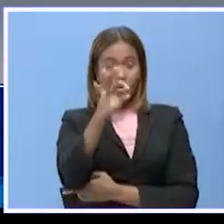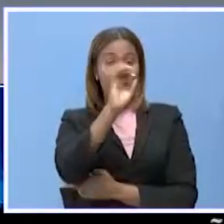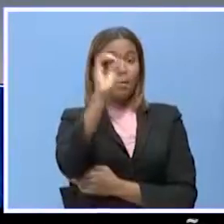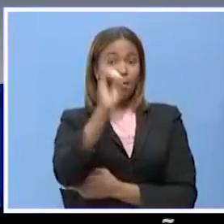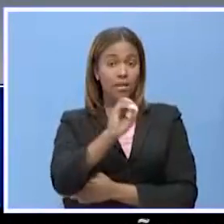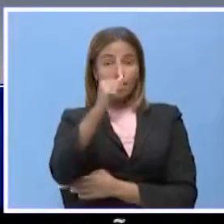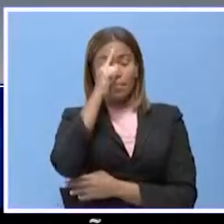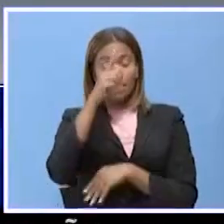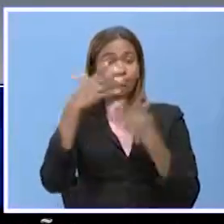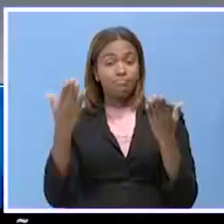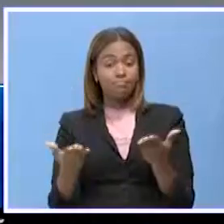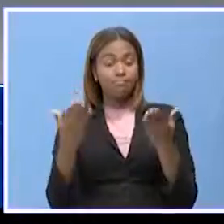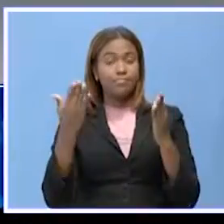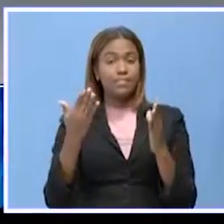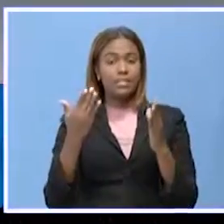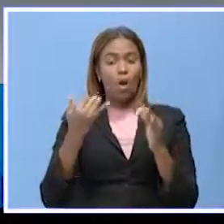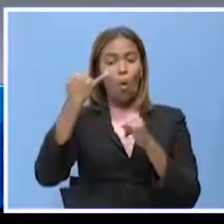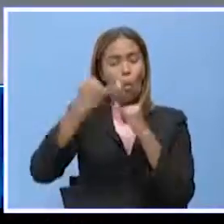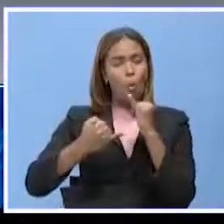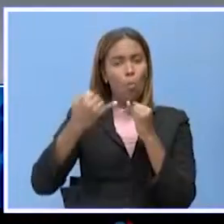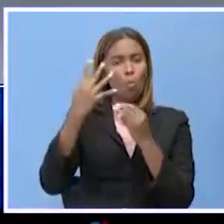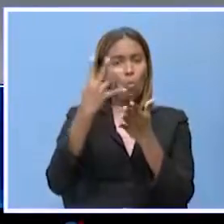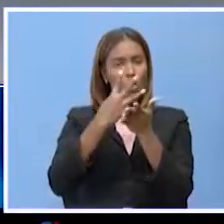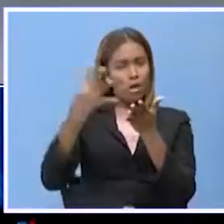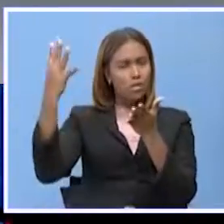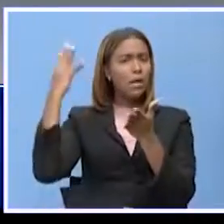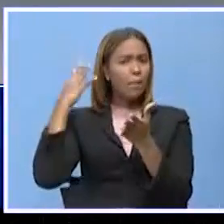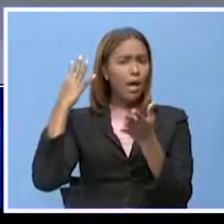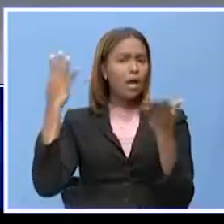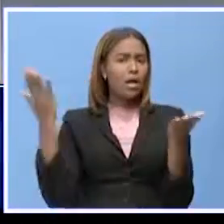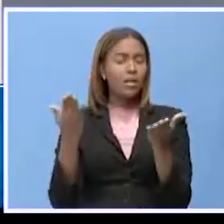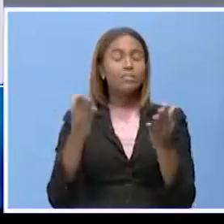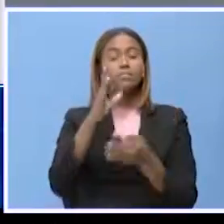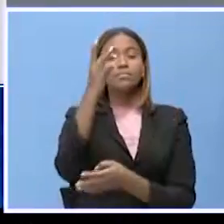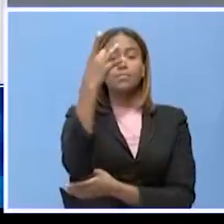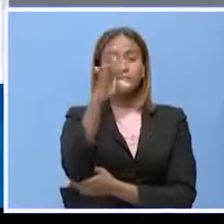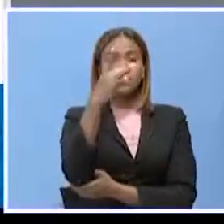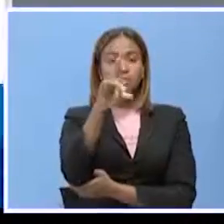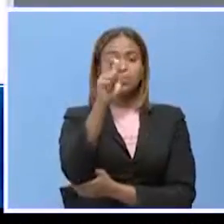18,19%, en tanto que la de las últimas cuatro semanas es de